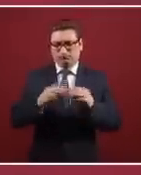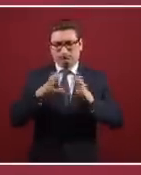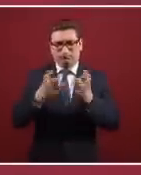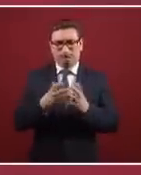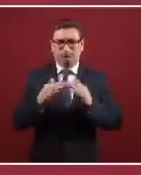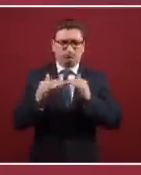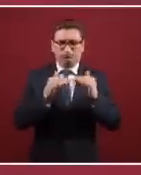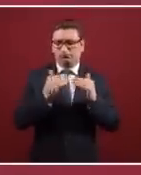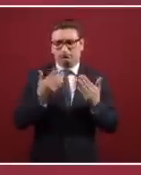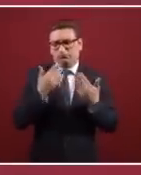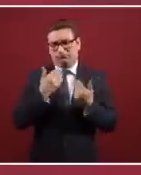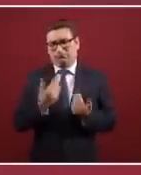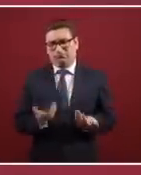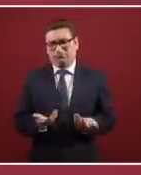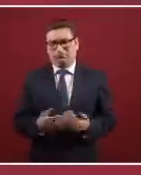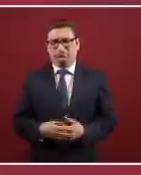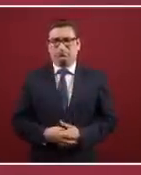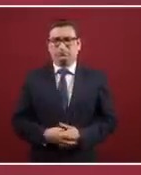eso es